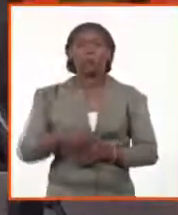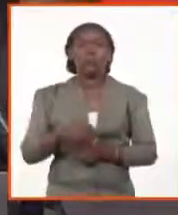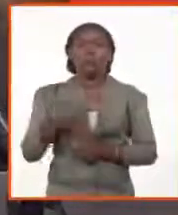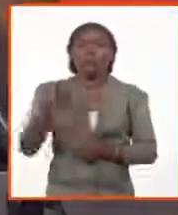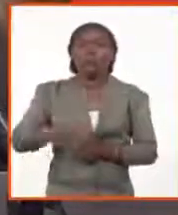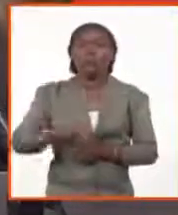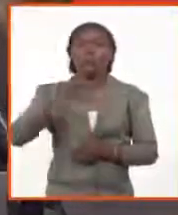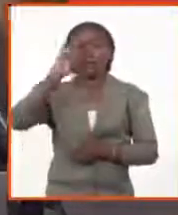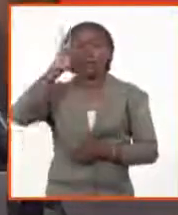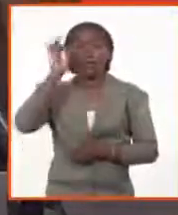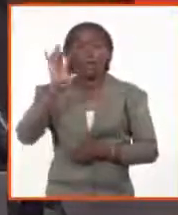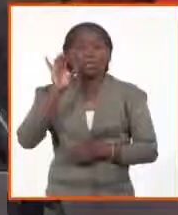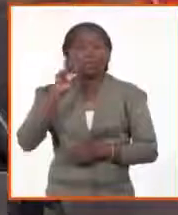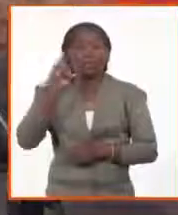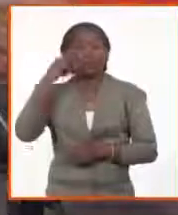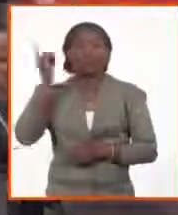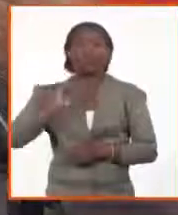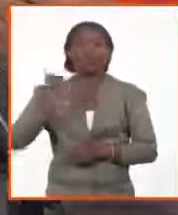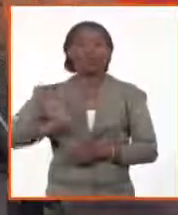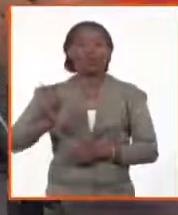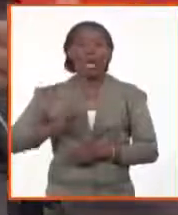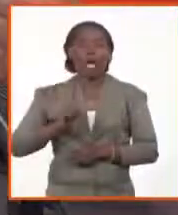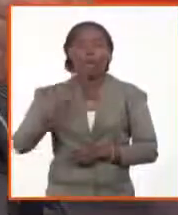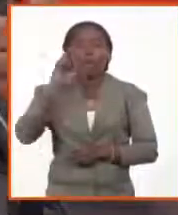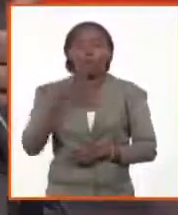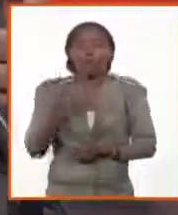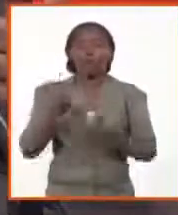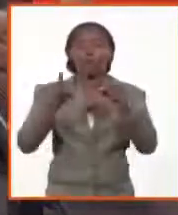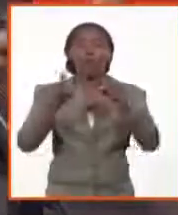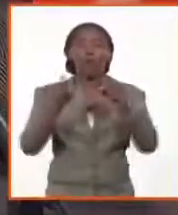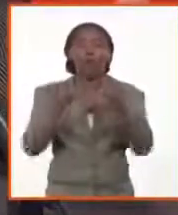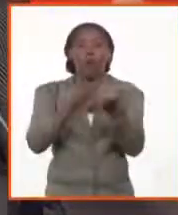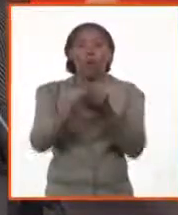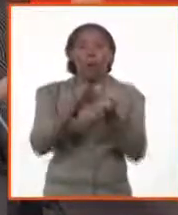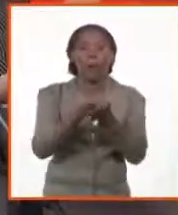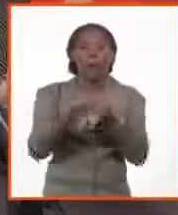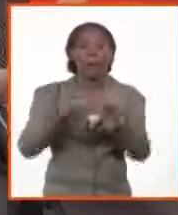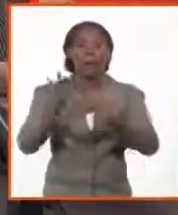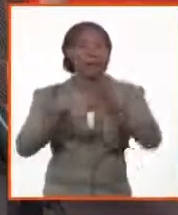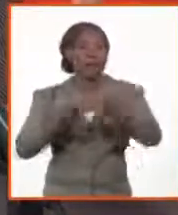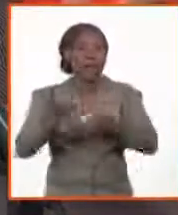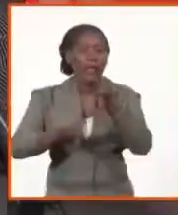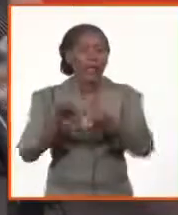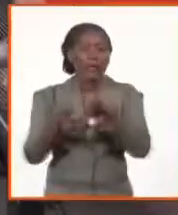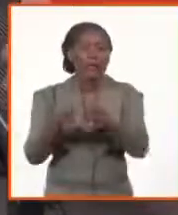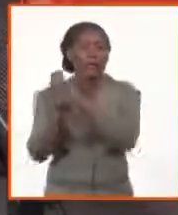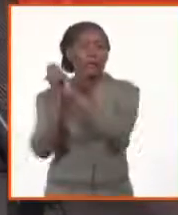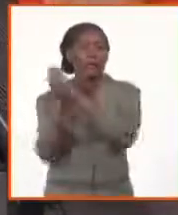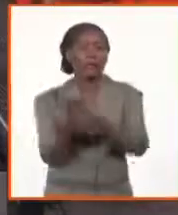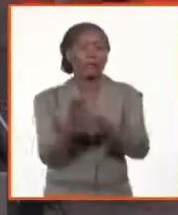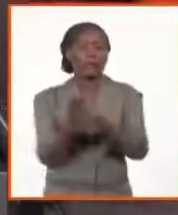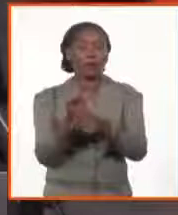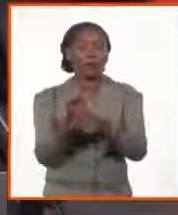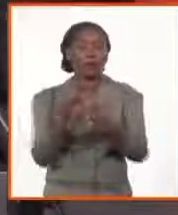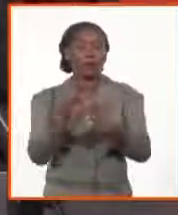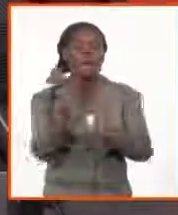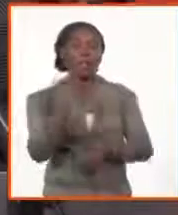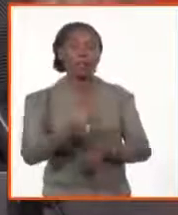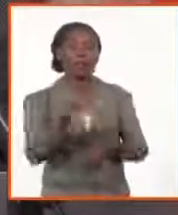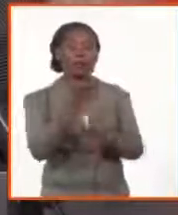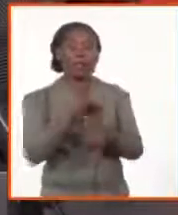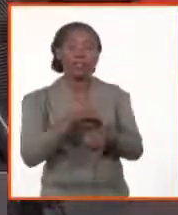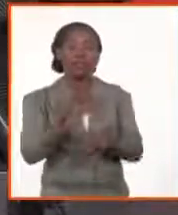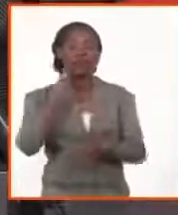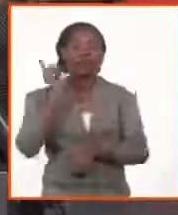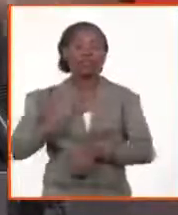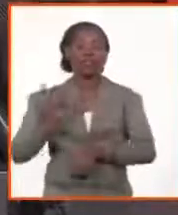y no quiere decir que es el mismo niño que estaba aparentemente pasando bien la enfermedad a la caída